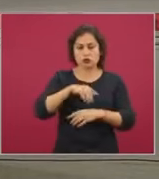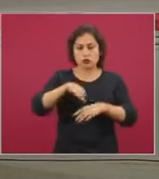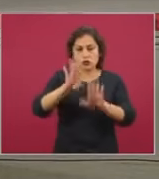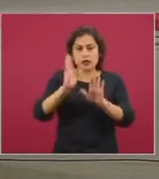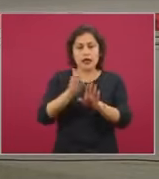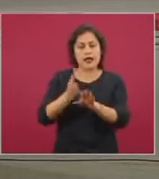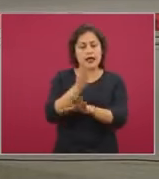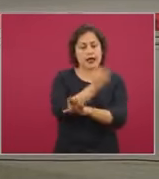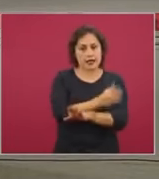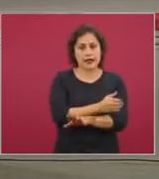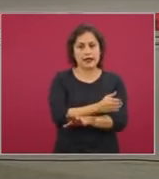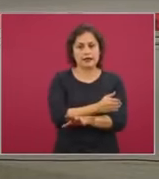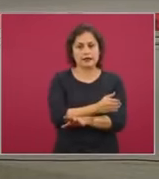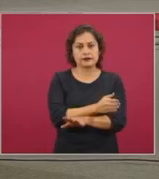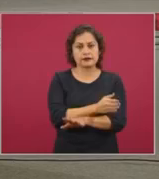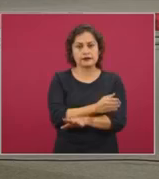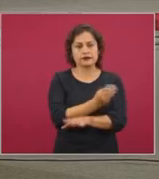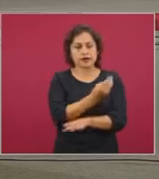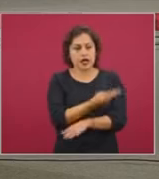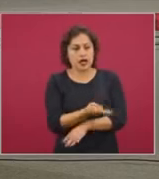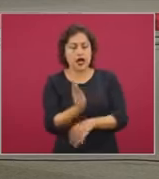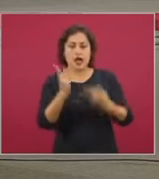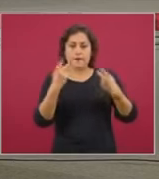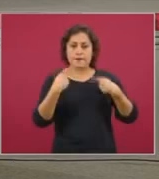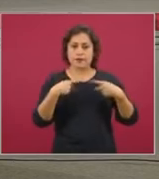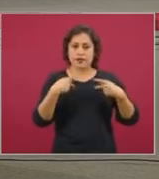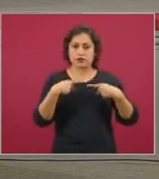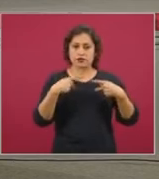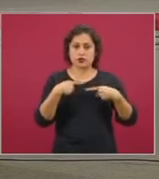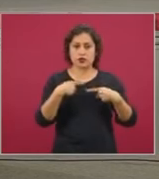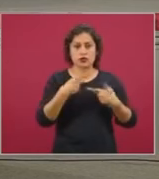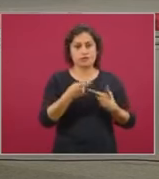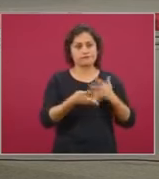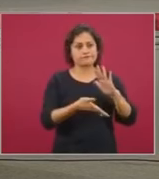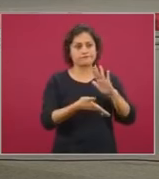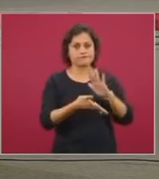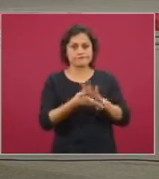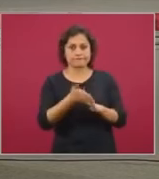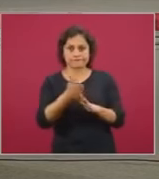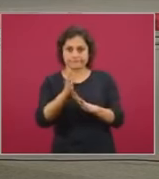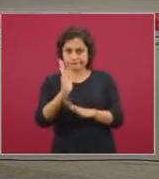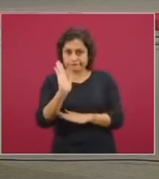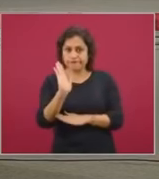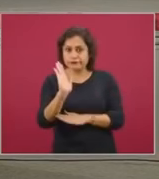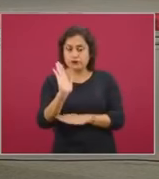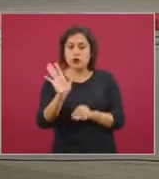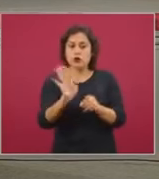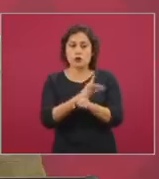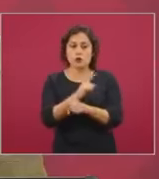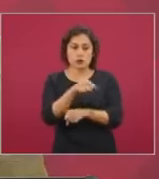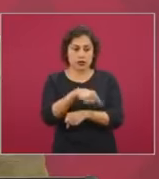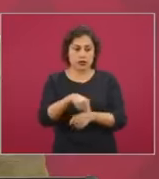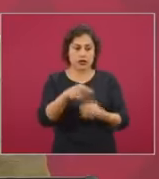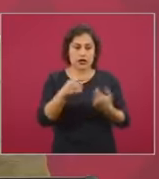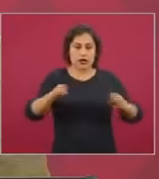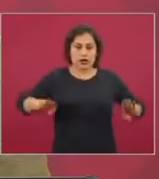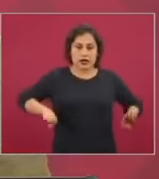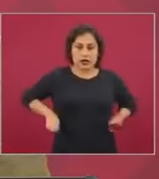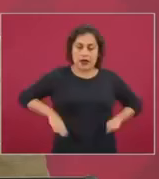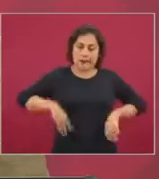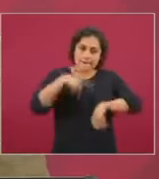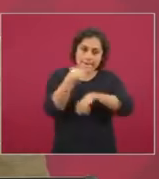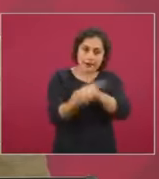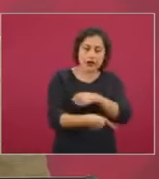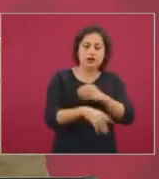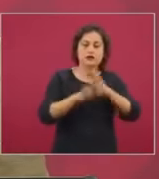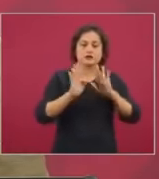hubo personal que se tuvo que ir, porque estaban en los grupos de alto riesgo, ¿no? Entonces eso